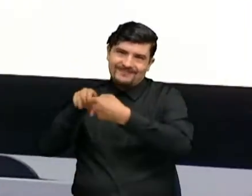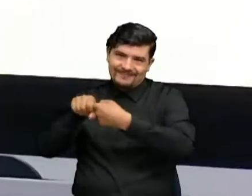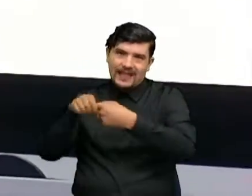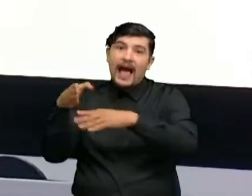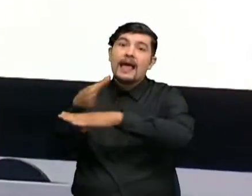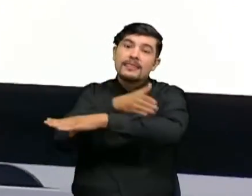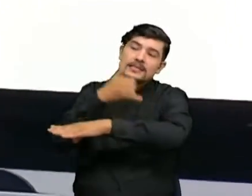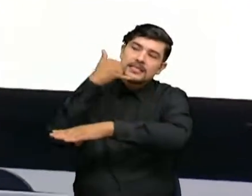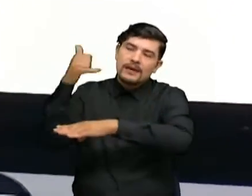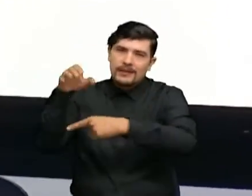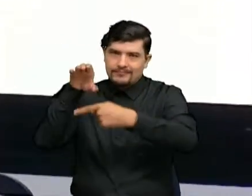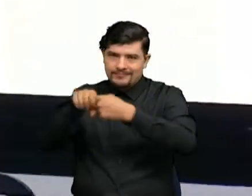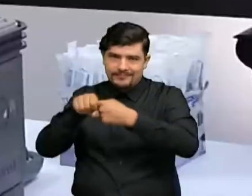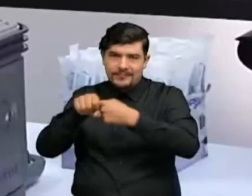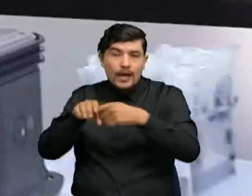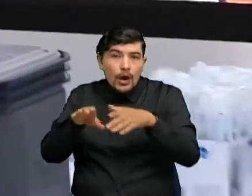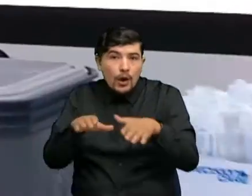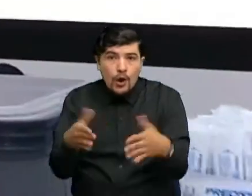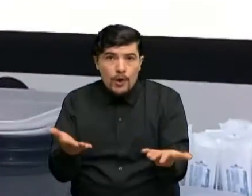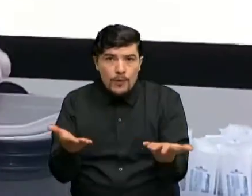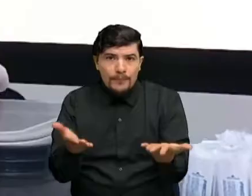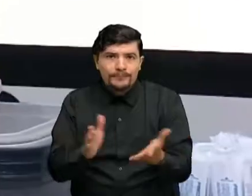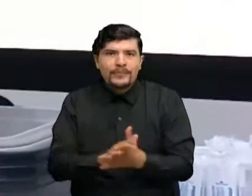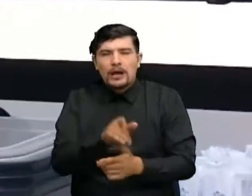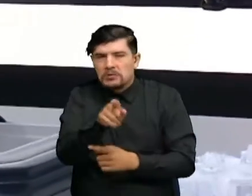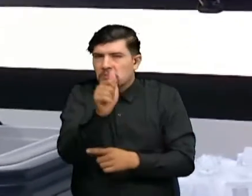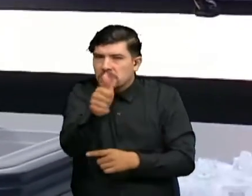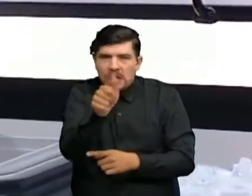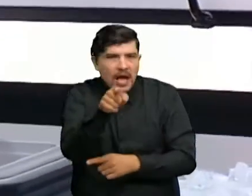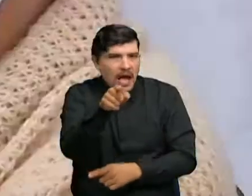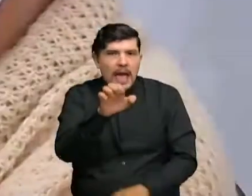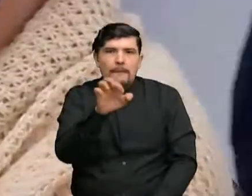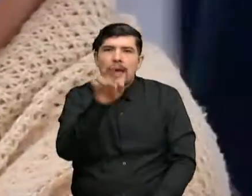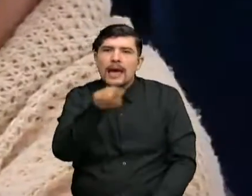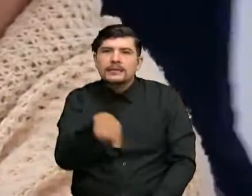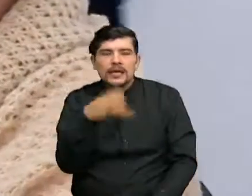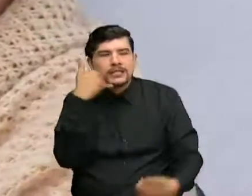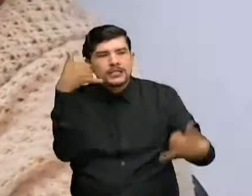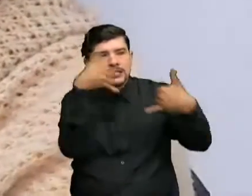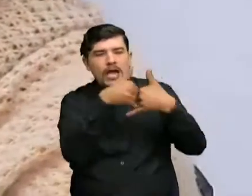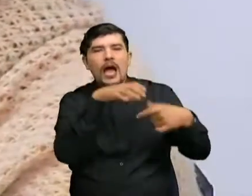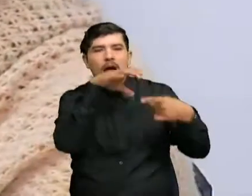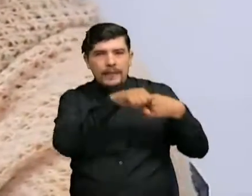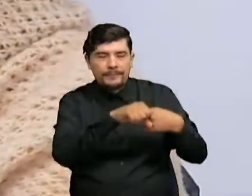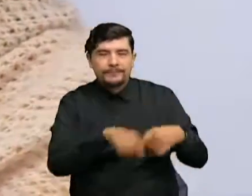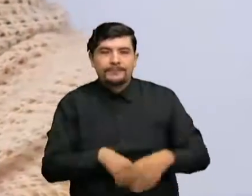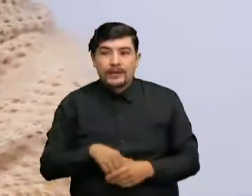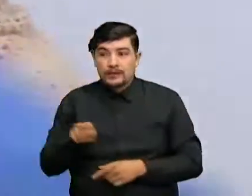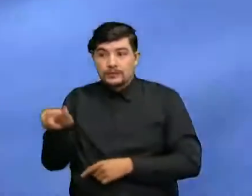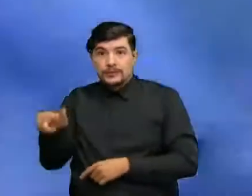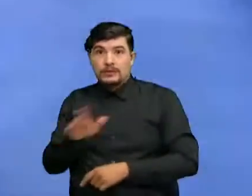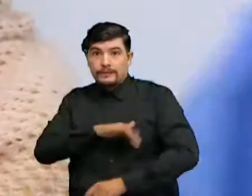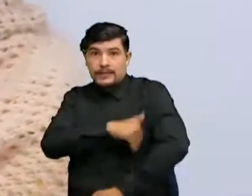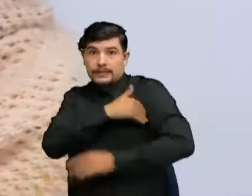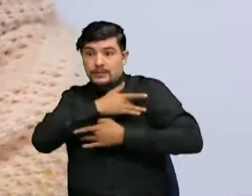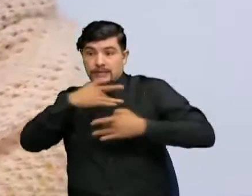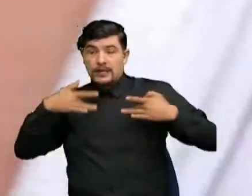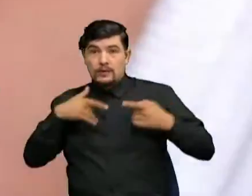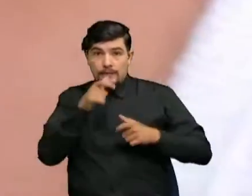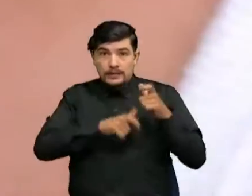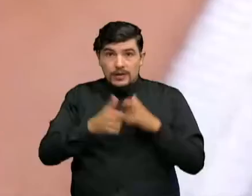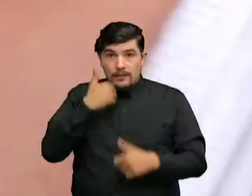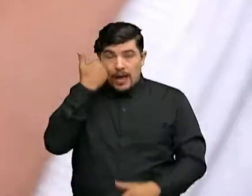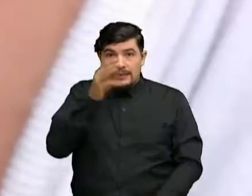agendamiento se realiza a través de la cps el ministro de salud fernando ruiz indicó que estos adultos mayores